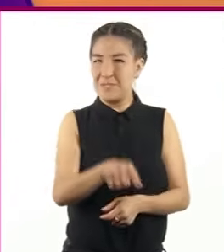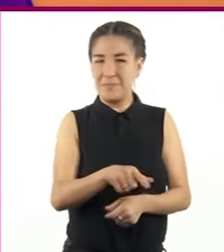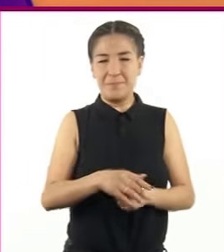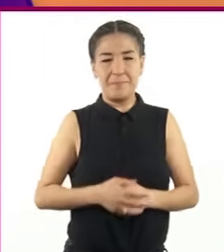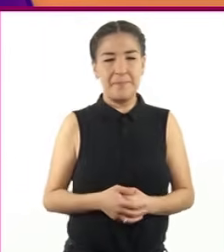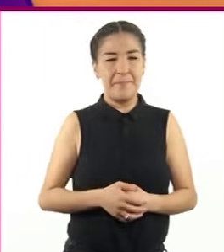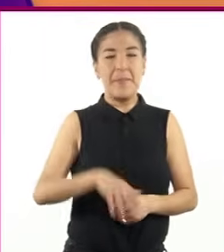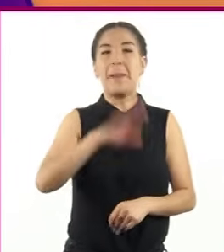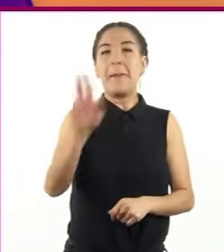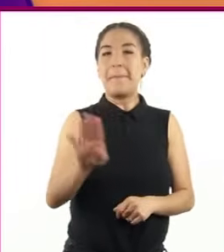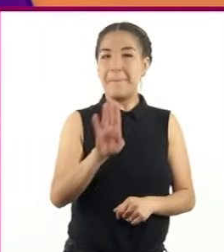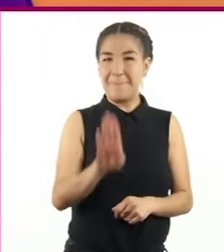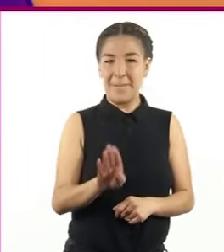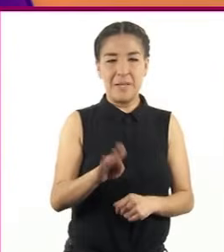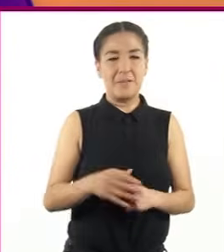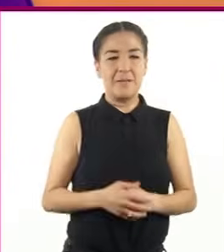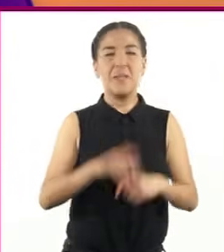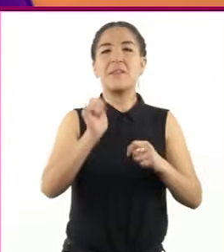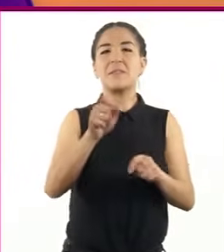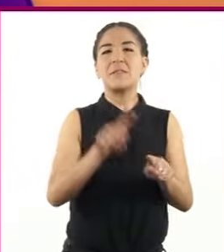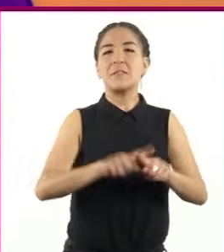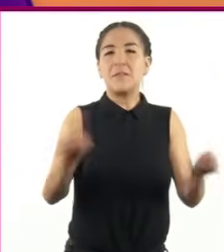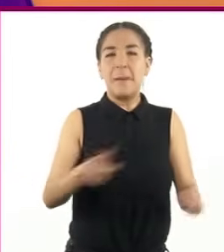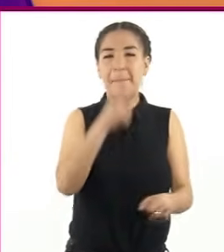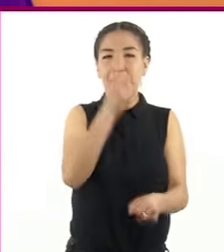y la literal b es la diferencia del